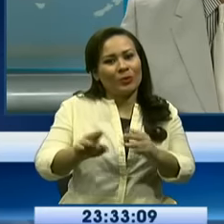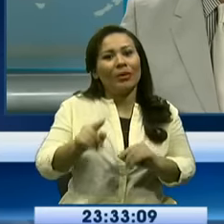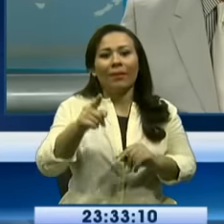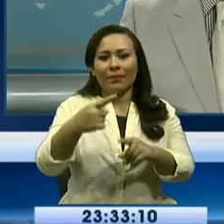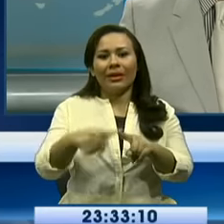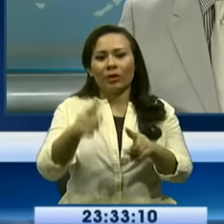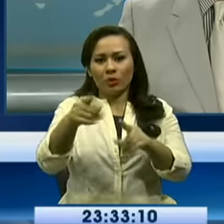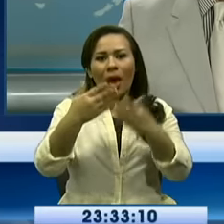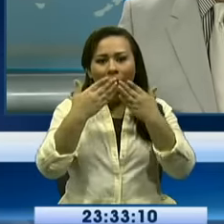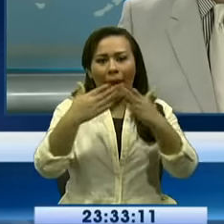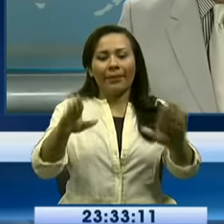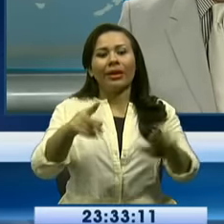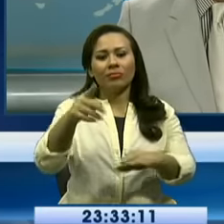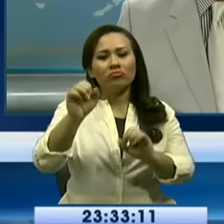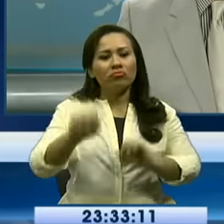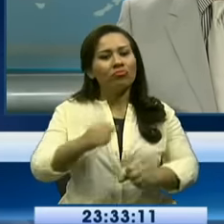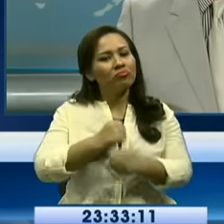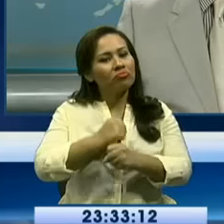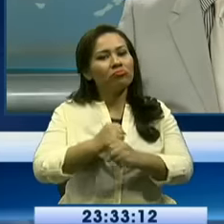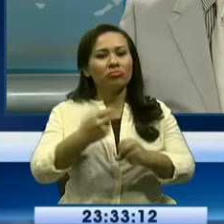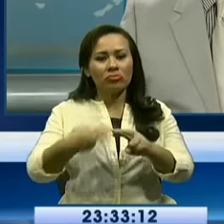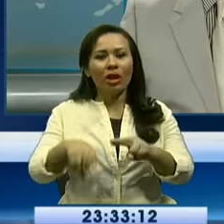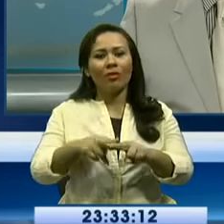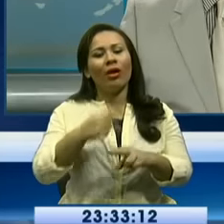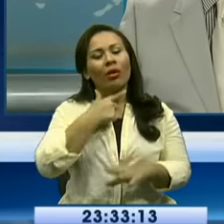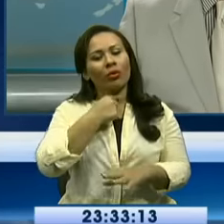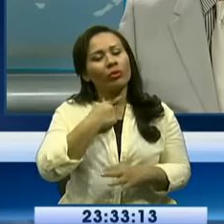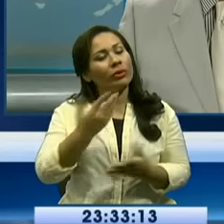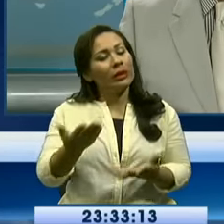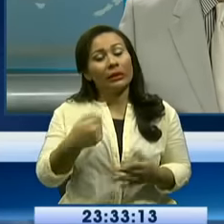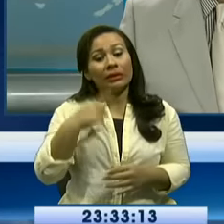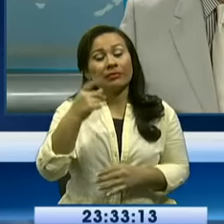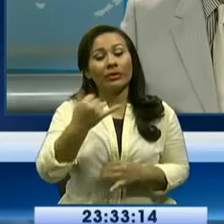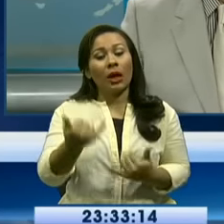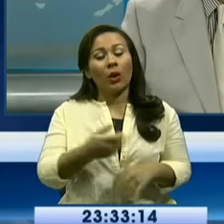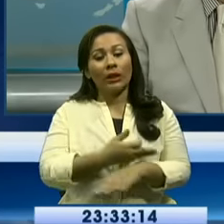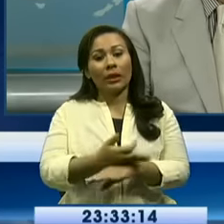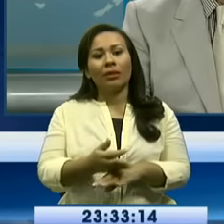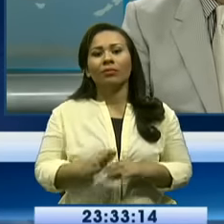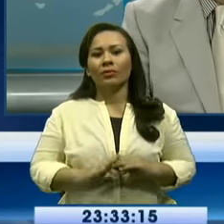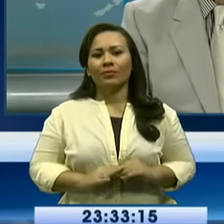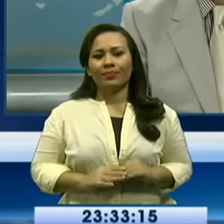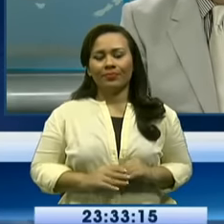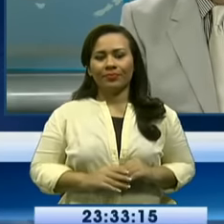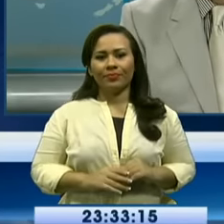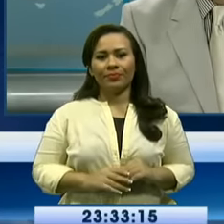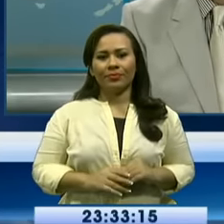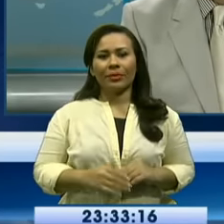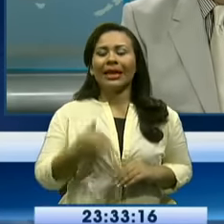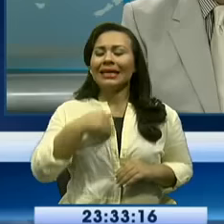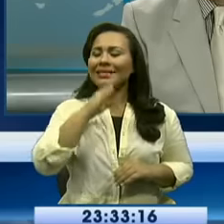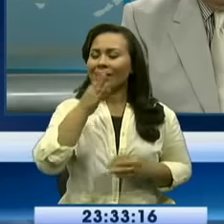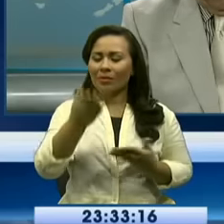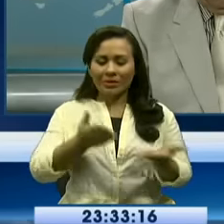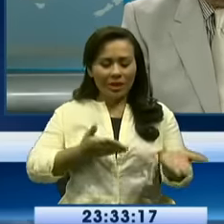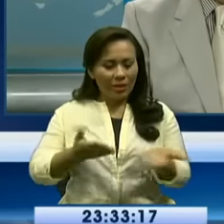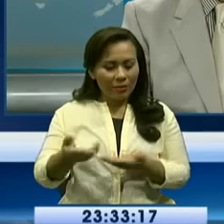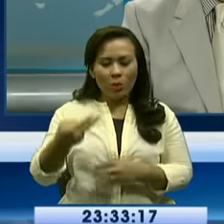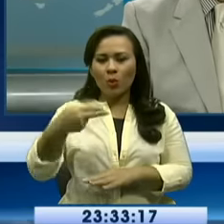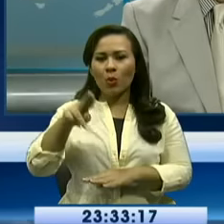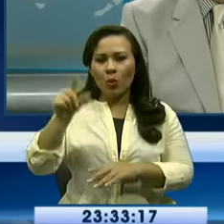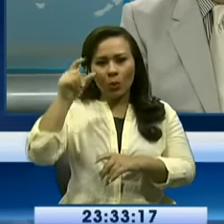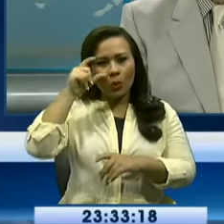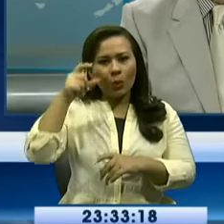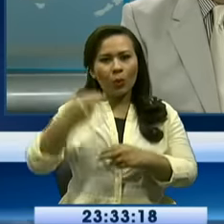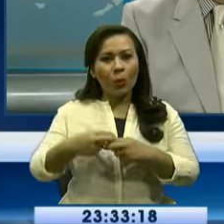usted trabajando todavía por esta situación que a último momento se ha presentado. Sí, siempre a las órdenes, don Hugo, y siempre